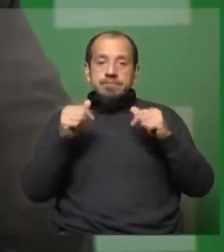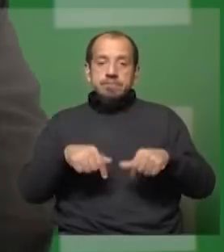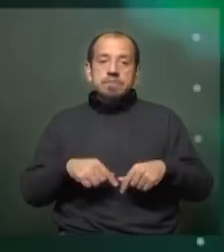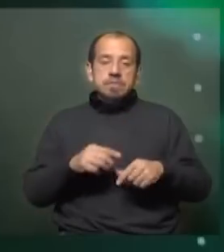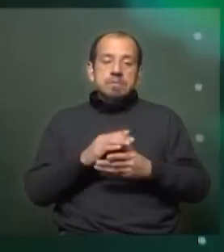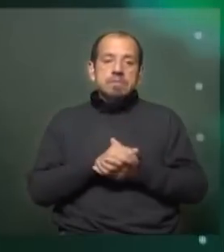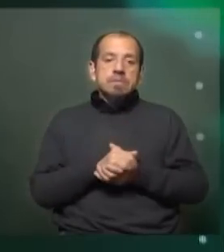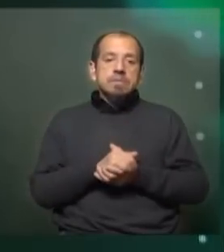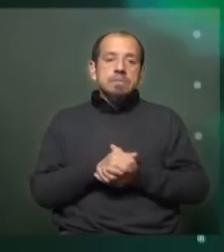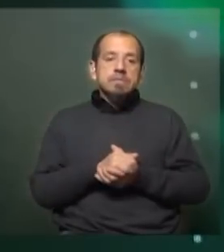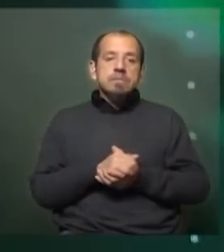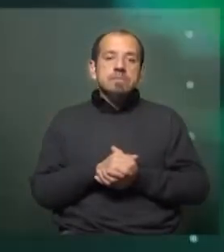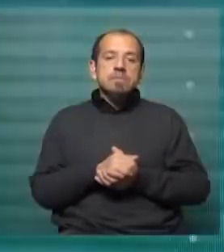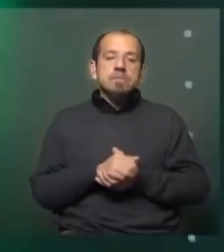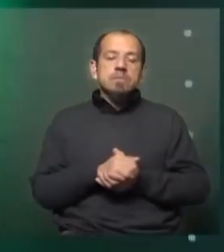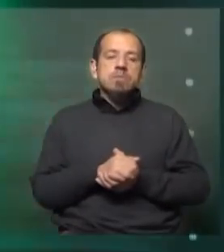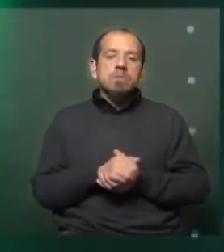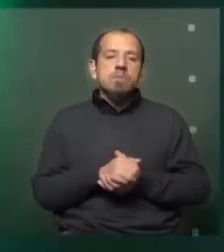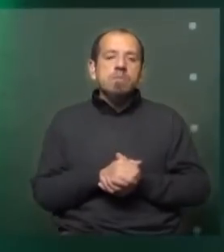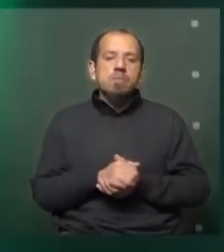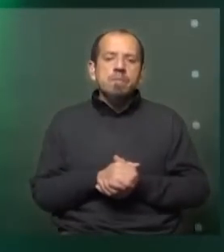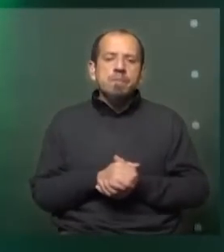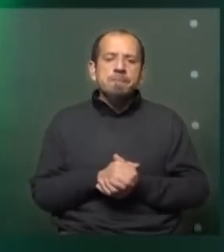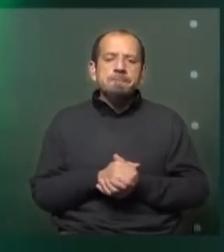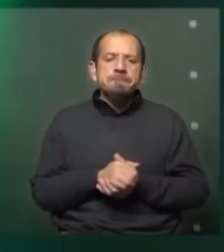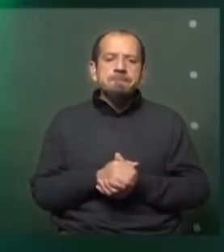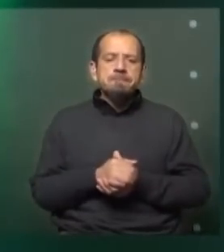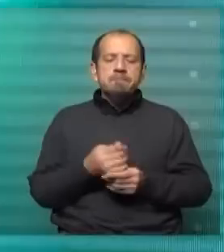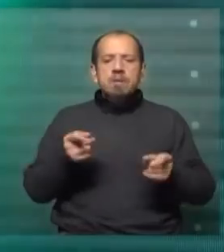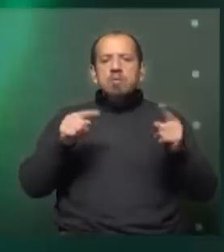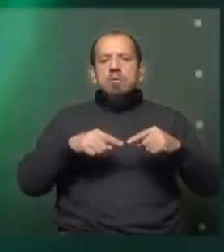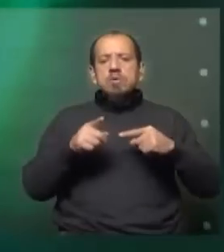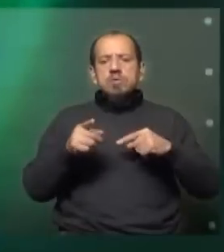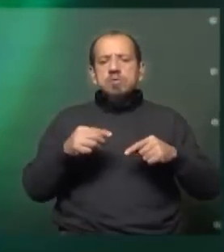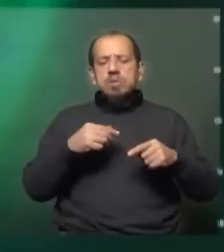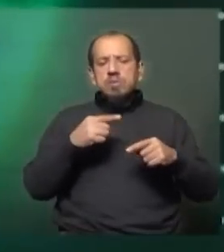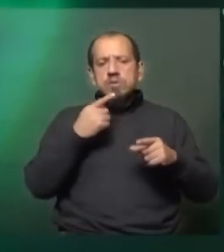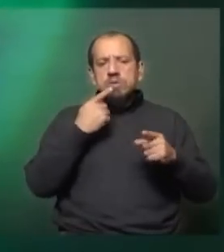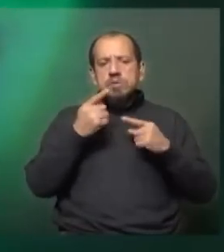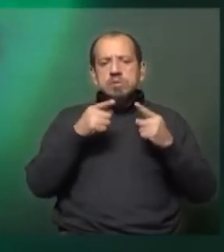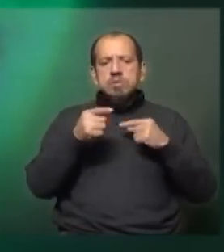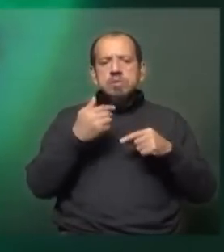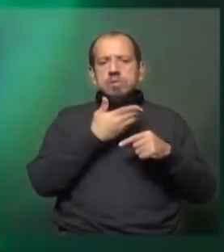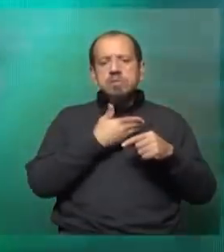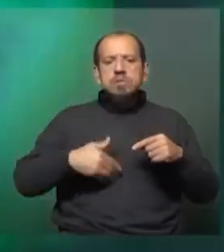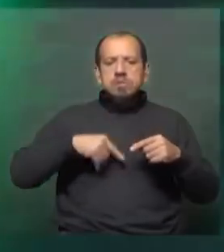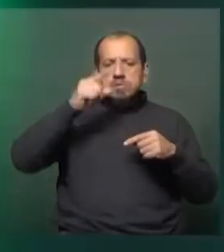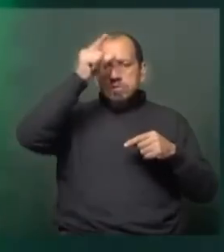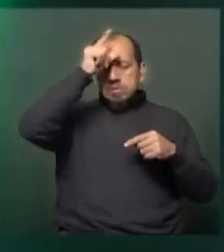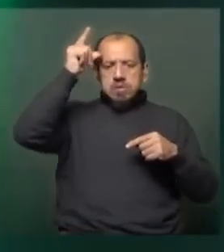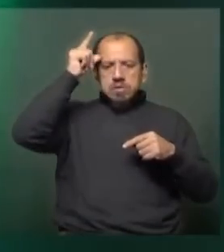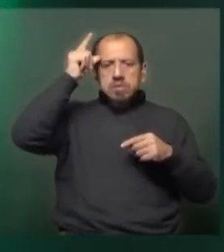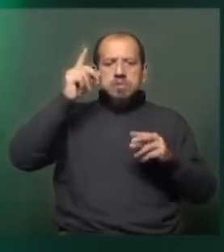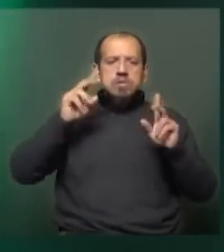no sale Álvaro quiero terminar tu tu presencia hoy con volviendo un poquito al primer bloque Vamos a repasar lo que decía el presidente de la calle Pou